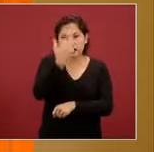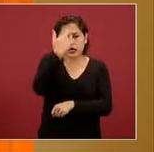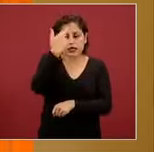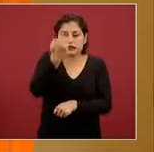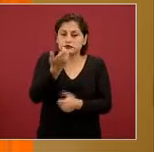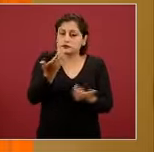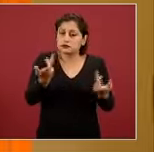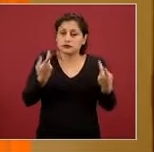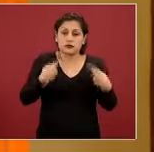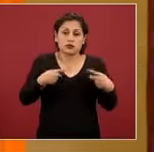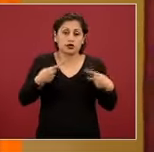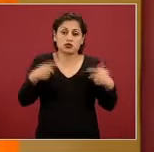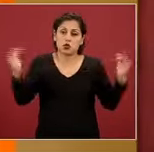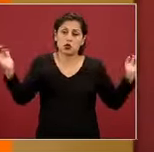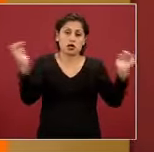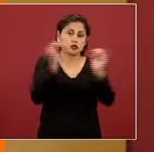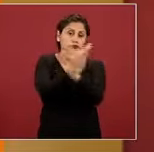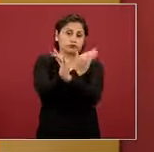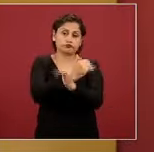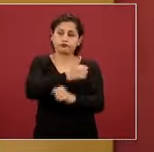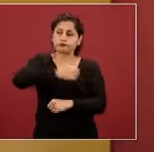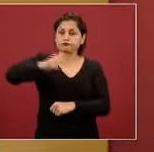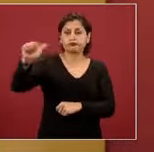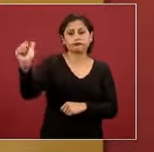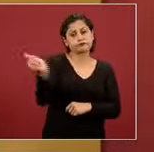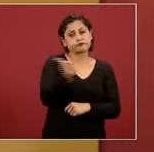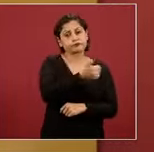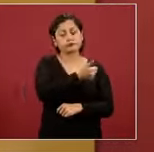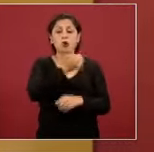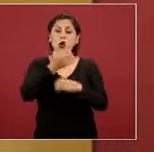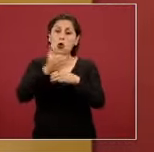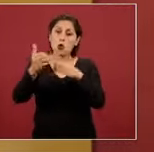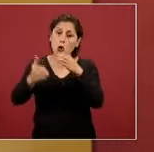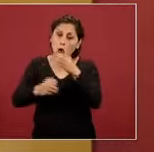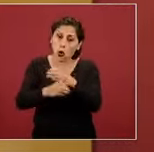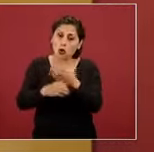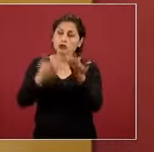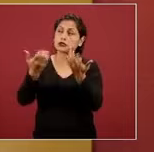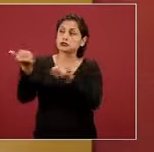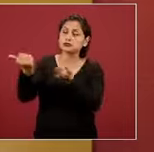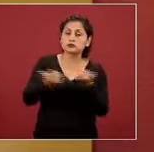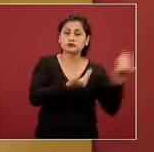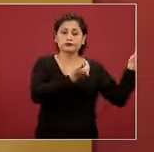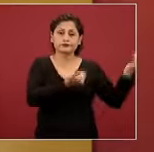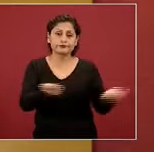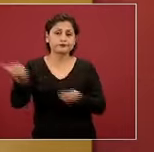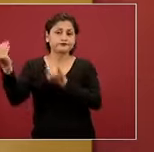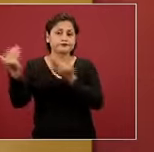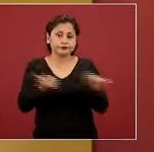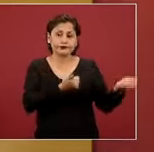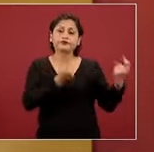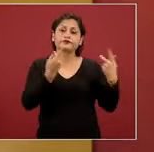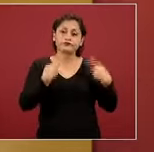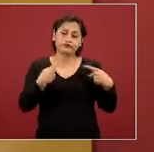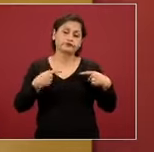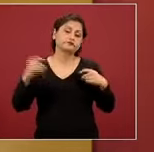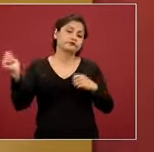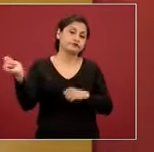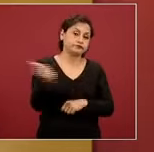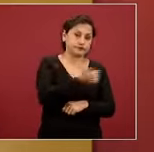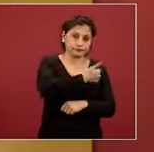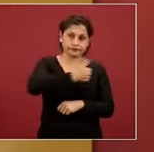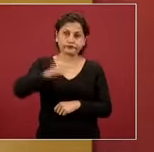seres humanos, posiblemente del transporte de mercancías, pero mayormente de seres humanos, y el